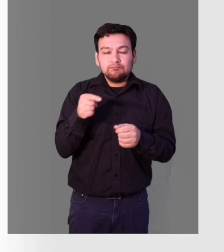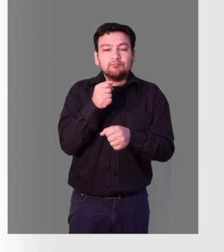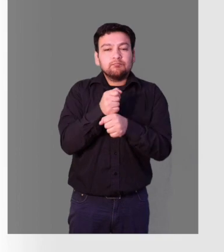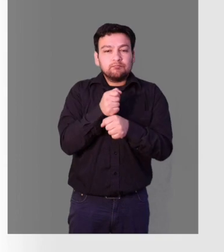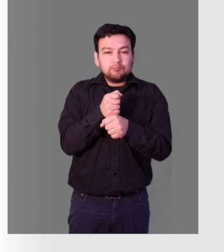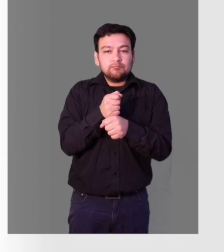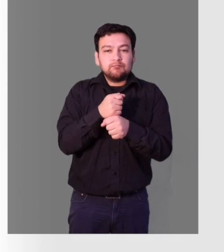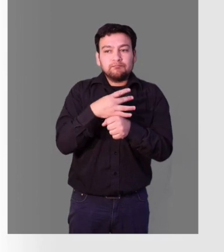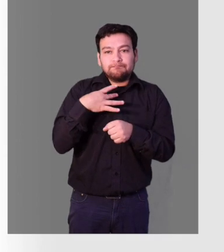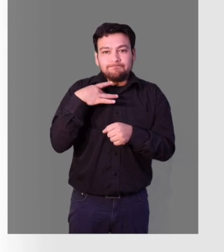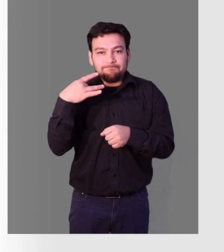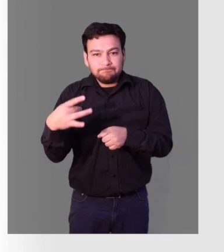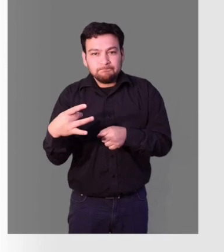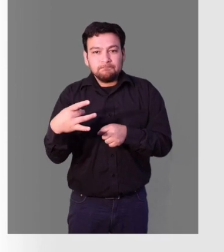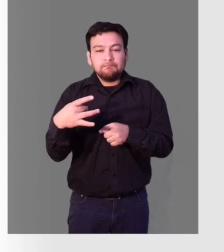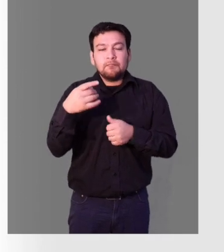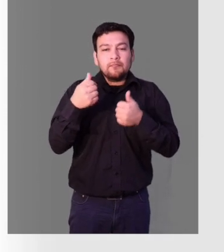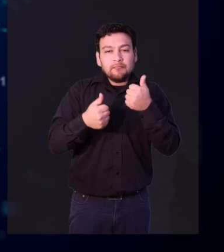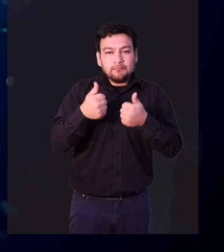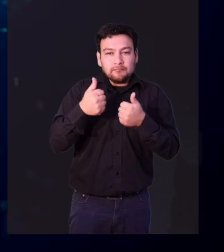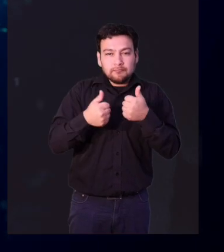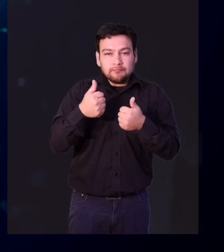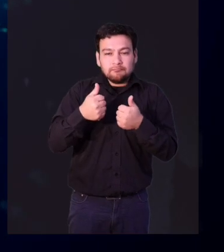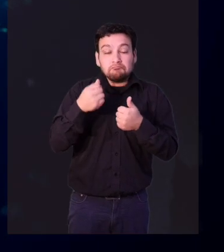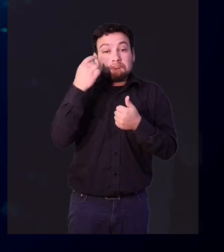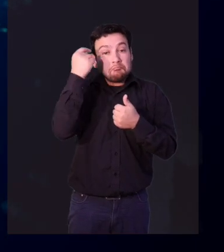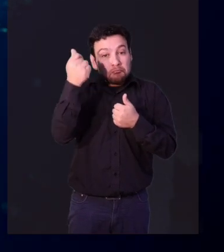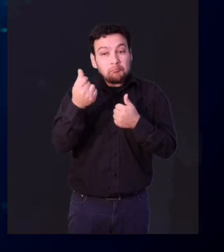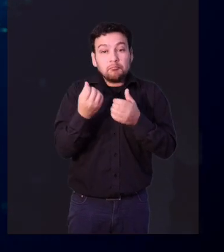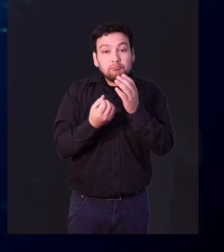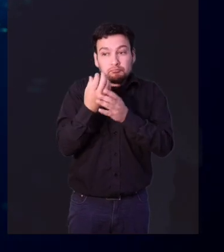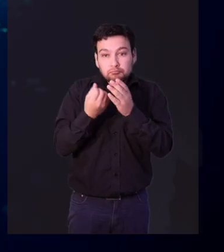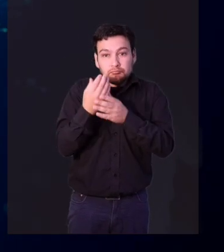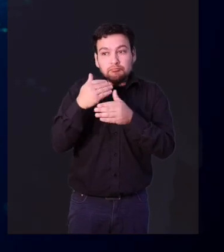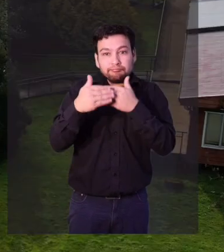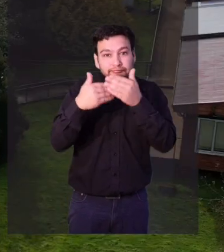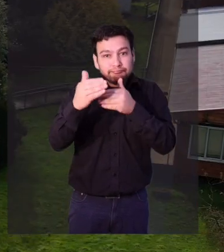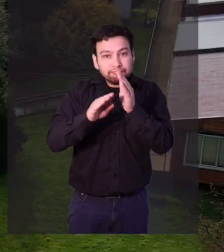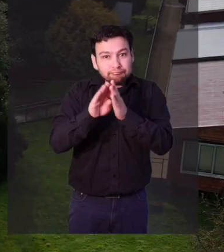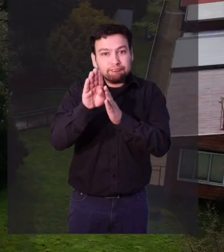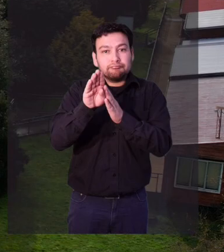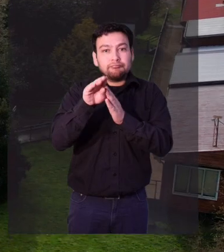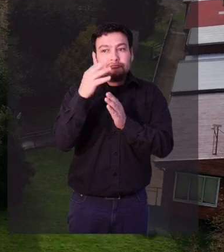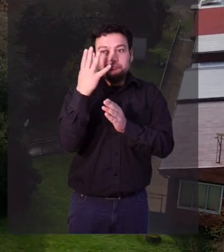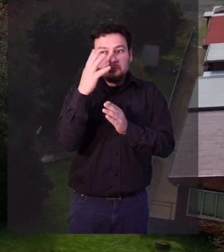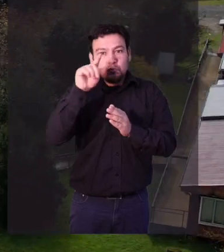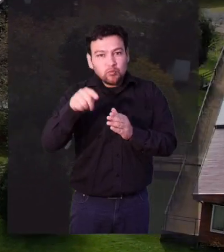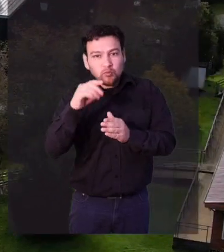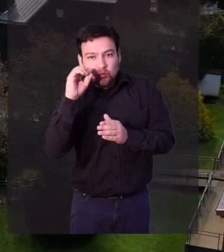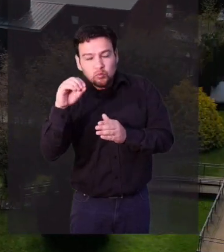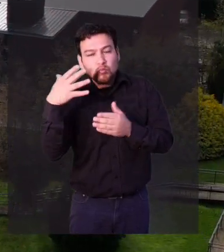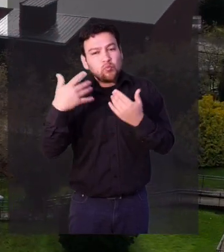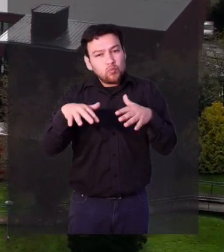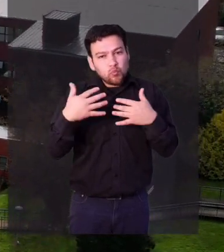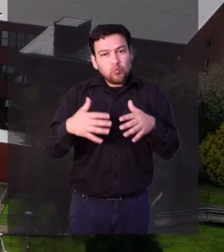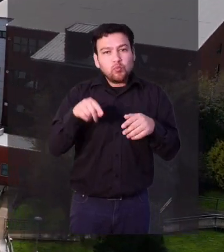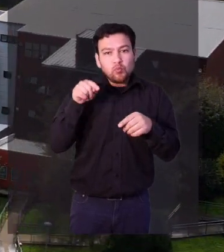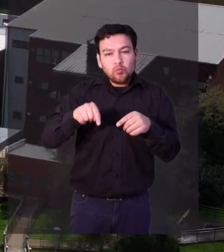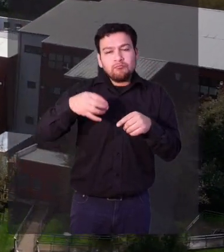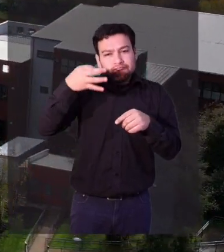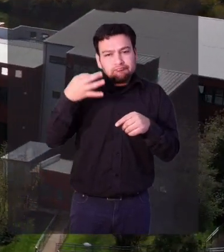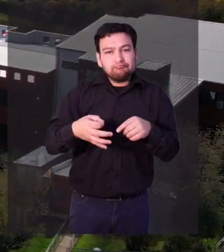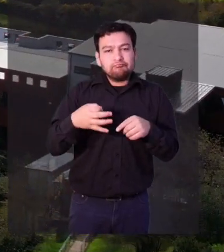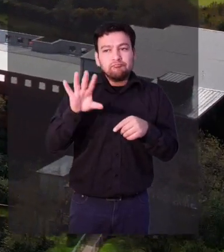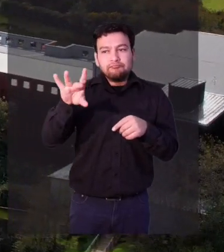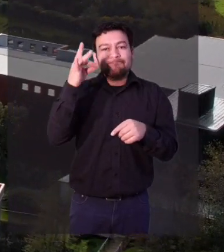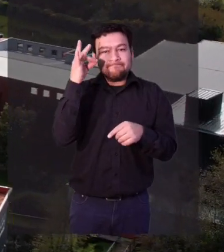carrera innovadora y vanguardista, una ingeniería 4.0 acorde a estos tiempos, por lo que estoy convencida de que sin duda